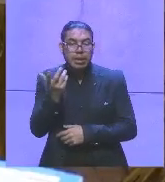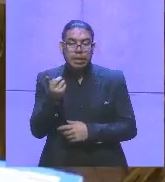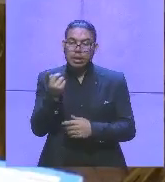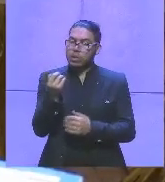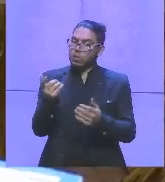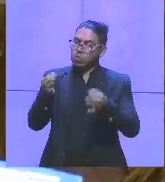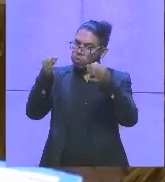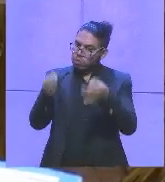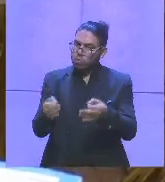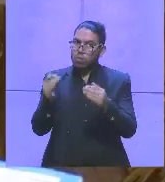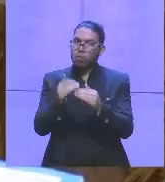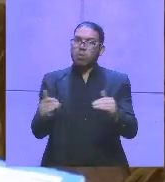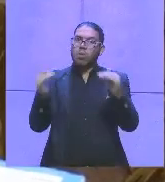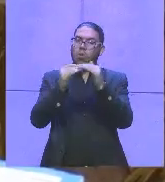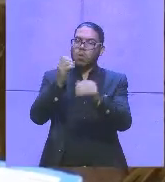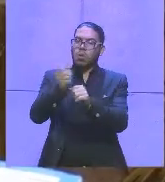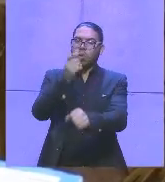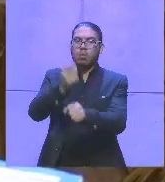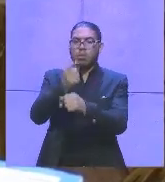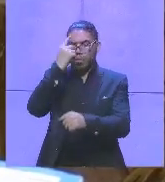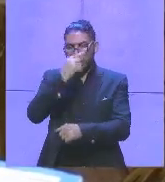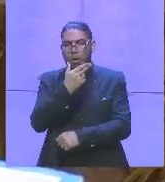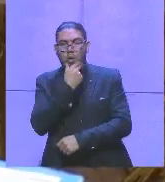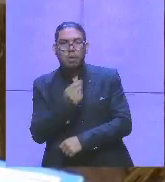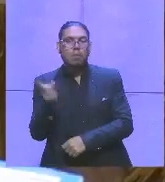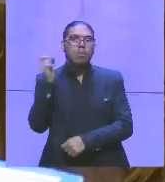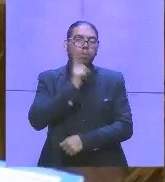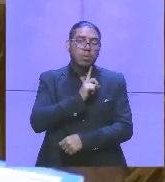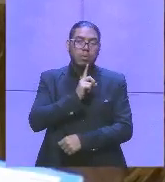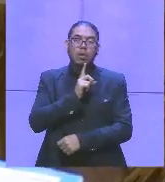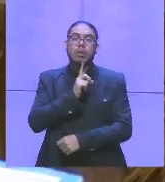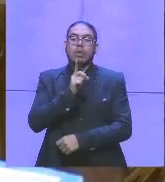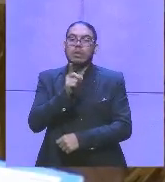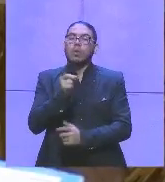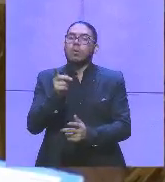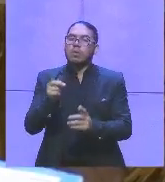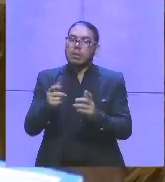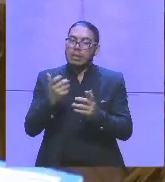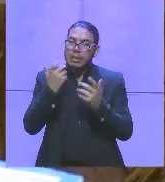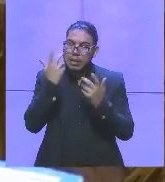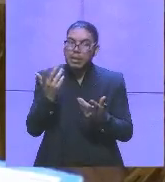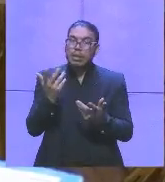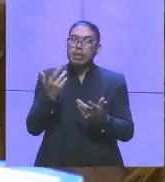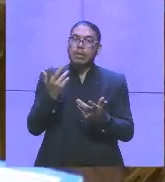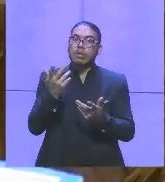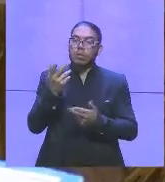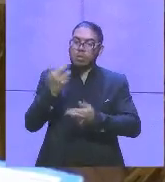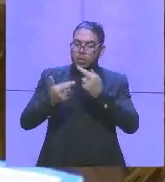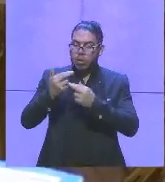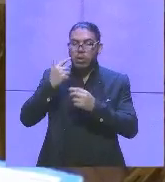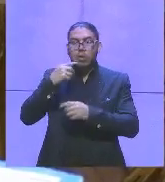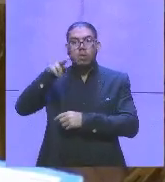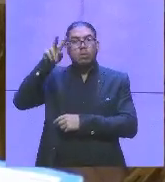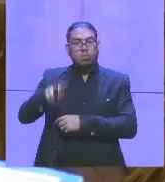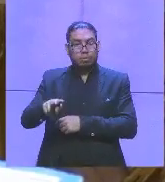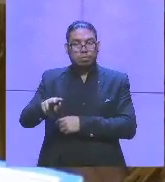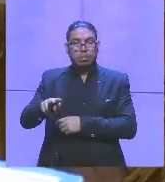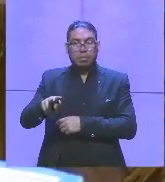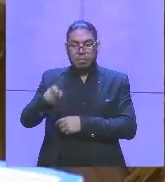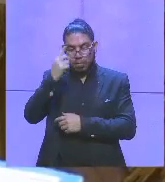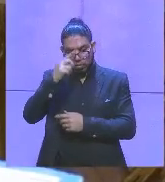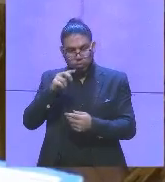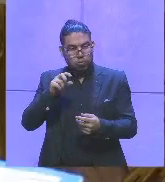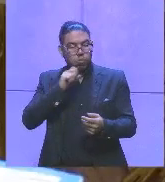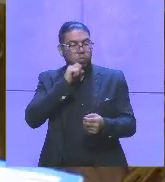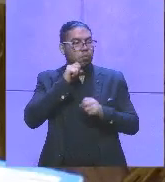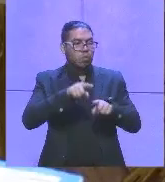igualdad de oportunidades para hombres y mujeres. Es decir, busca recrear nuestra realidad para que ésta se vea reflejada también en la